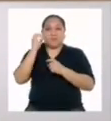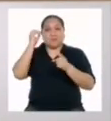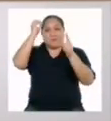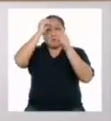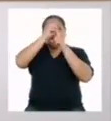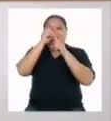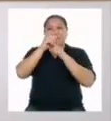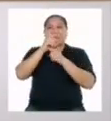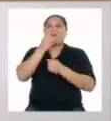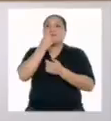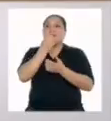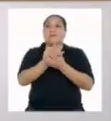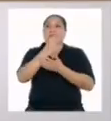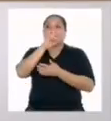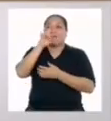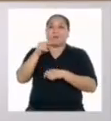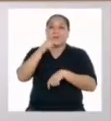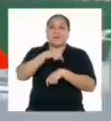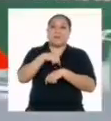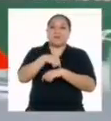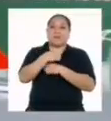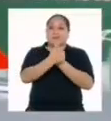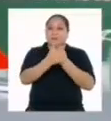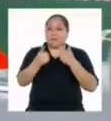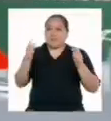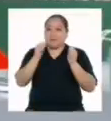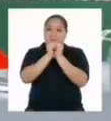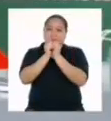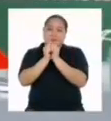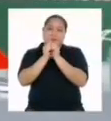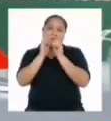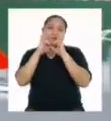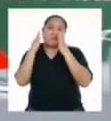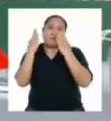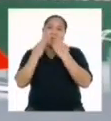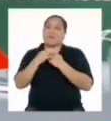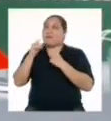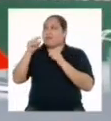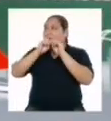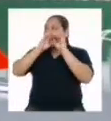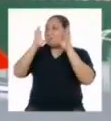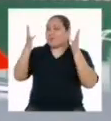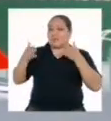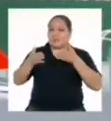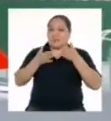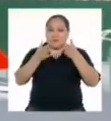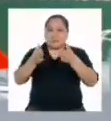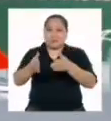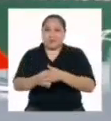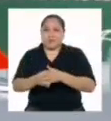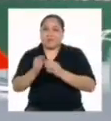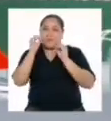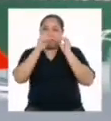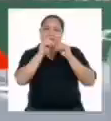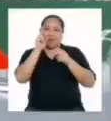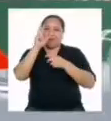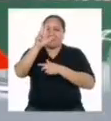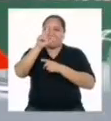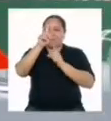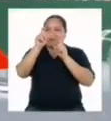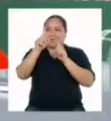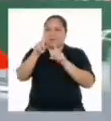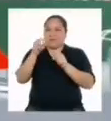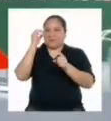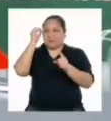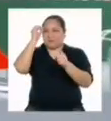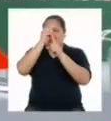la finalidad de hacer un buen uso del tiempo libre en familia. Claro, y para tener más claro el camino que tomaremos, habíamos planteado tres